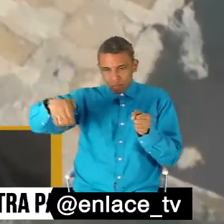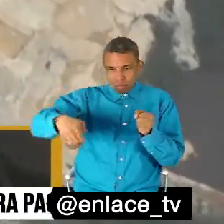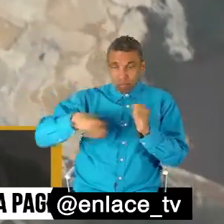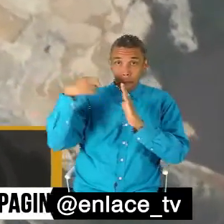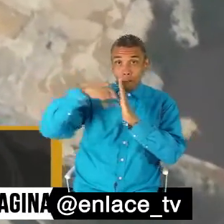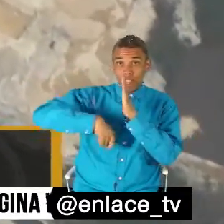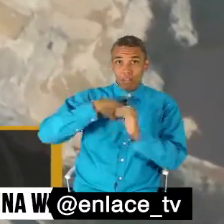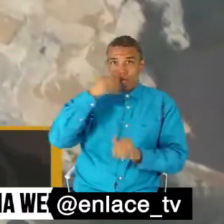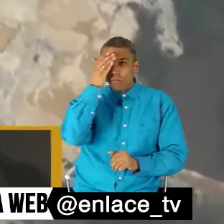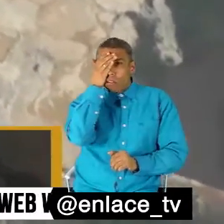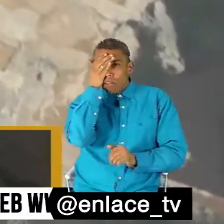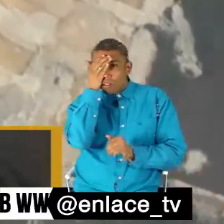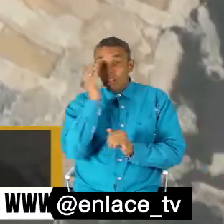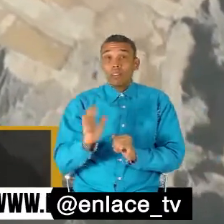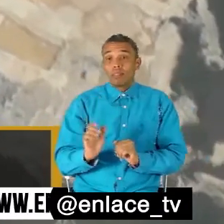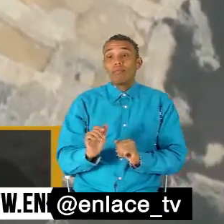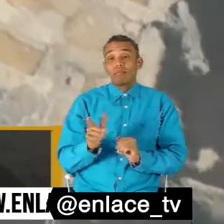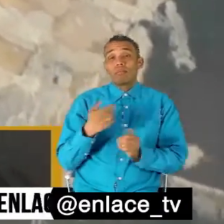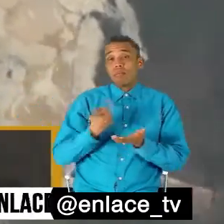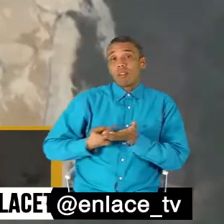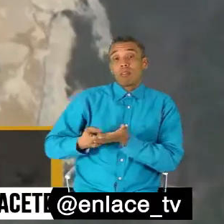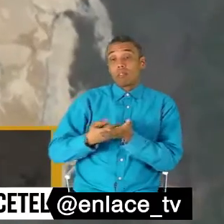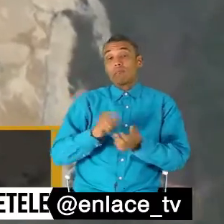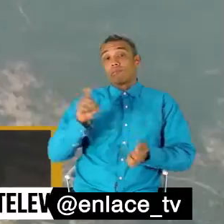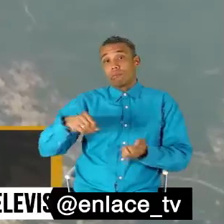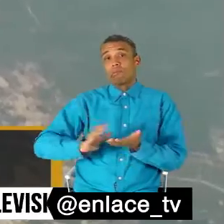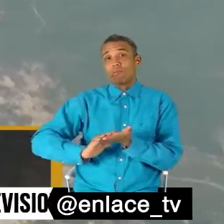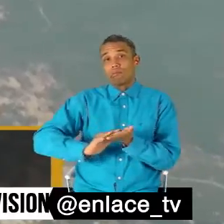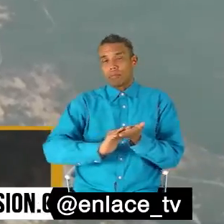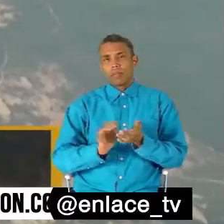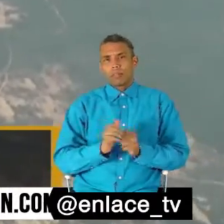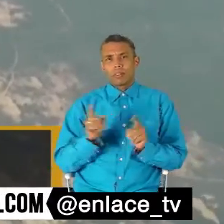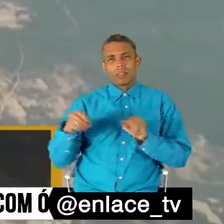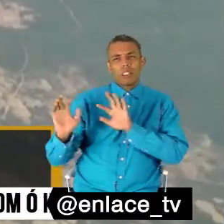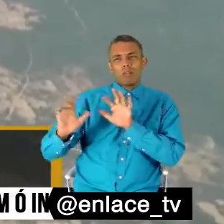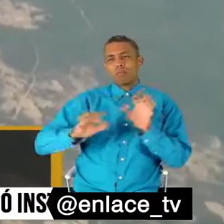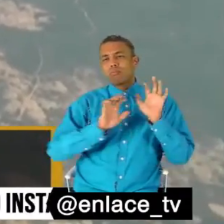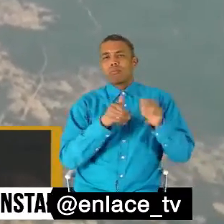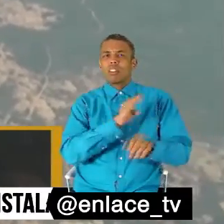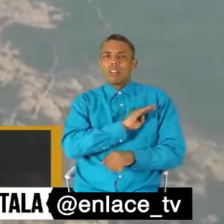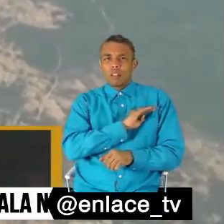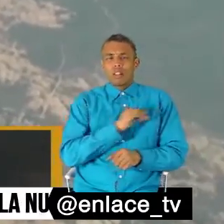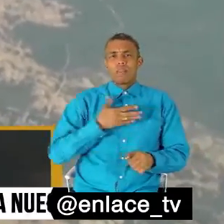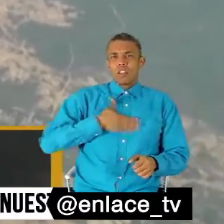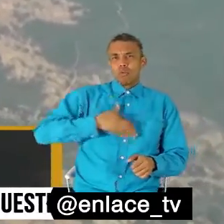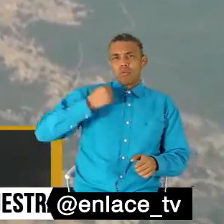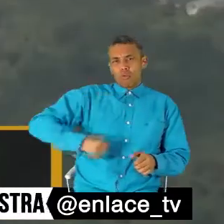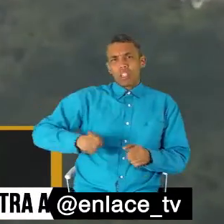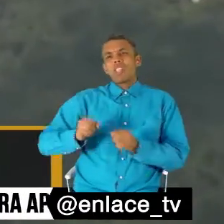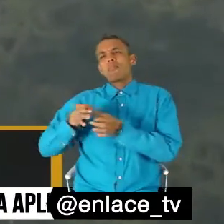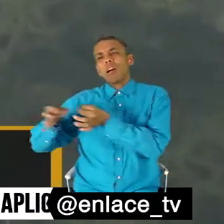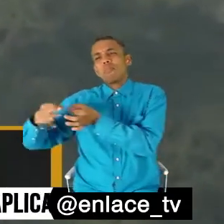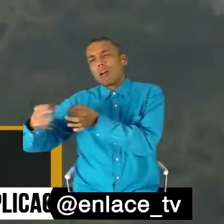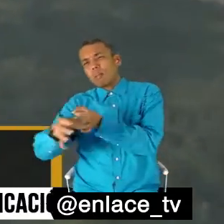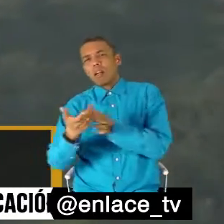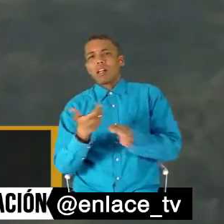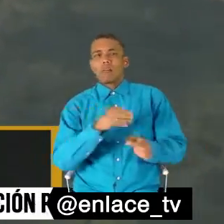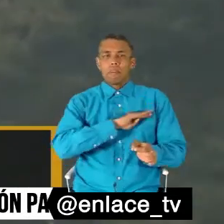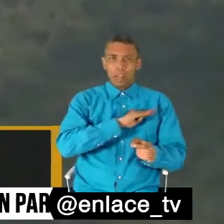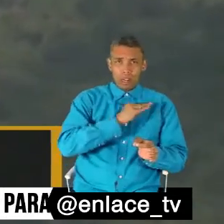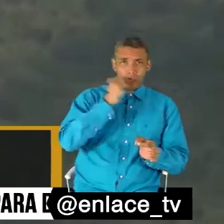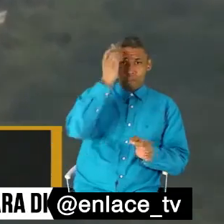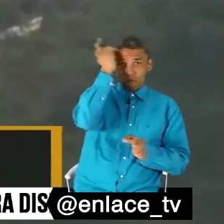Minas María Isabel Ulloa, los gobernadores de Santander y Bolívar, los alcaldes del sur de Bolívar y Barranca Bermeja, así como las autoridades de policía y el ejecutivo de